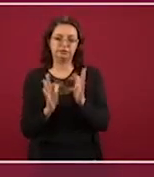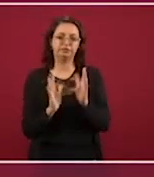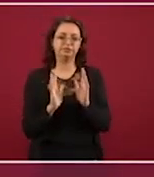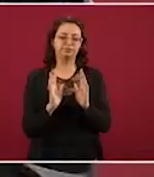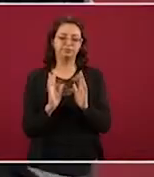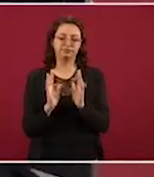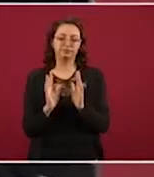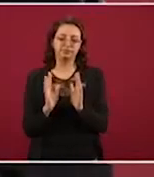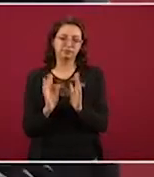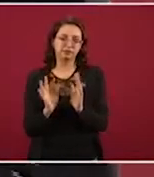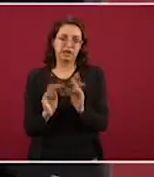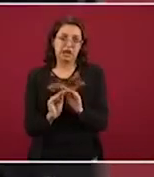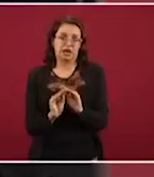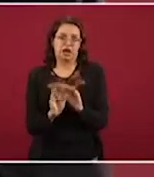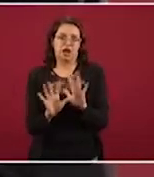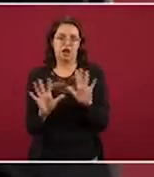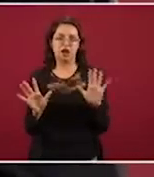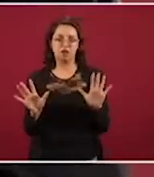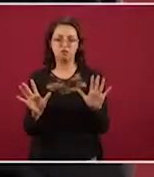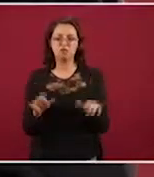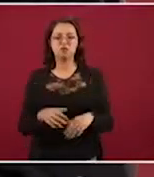Como ya no